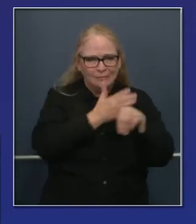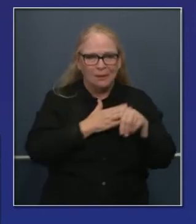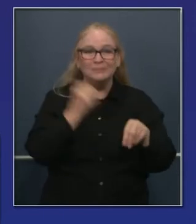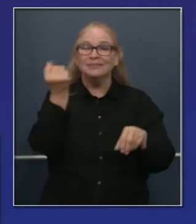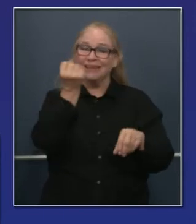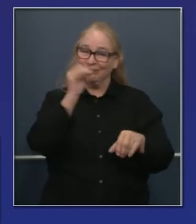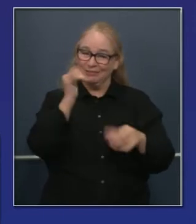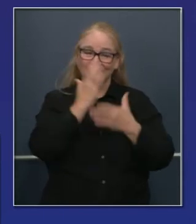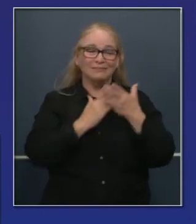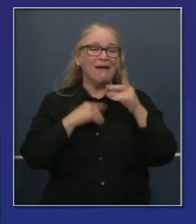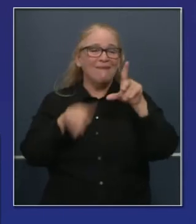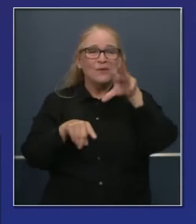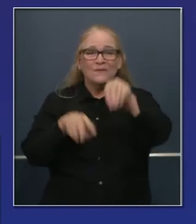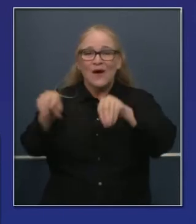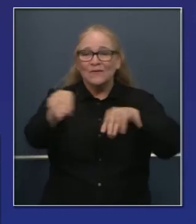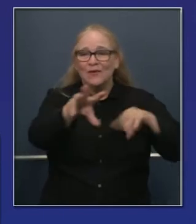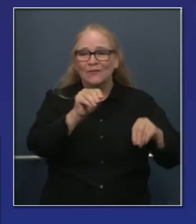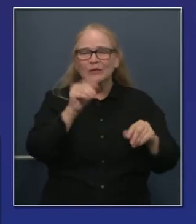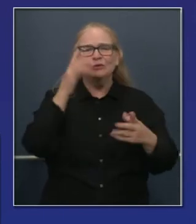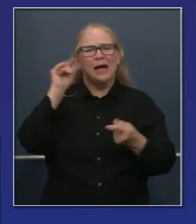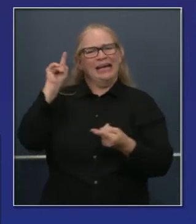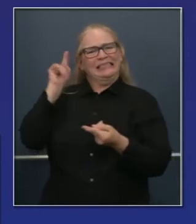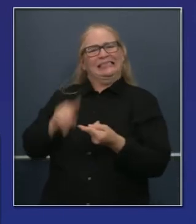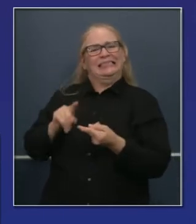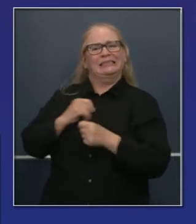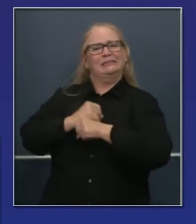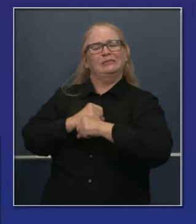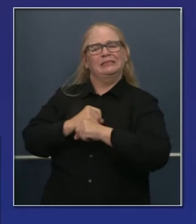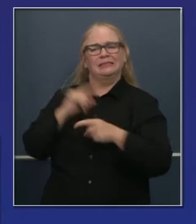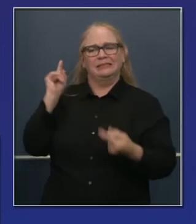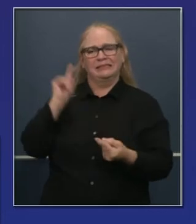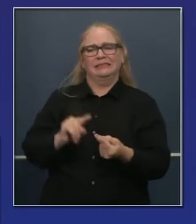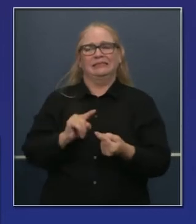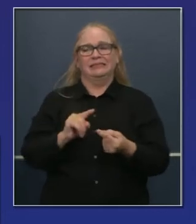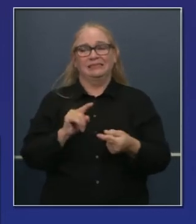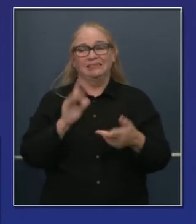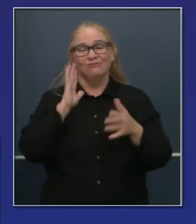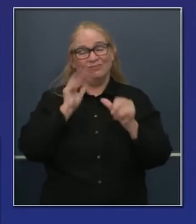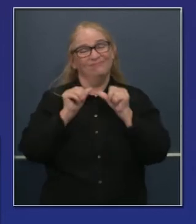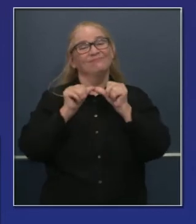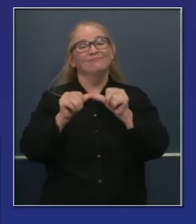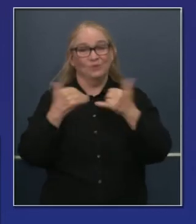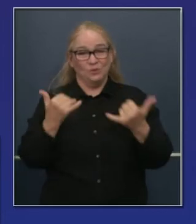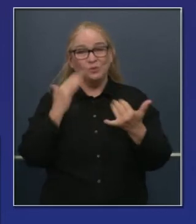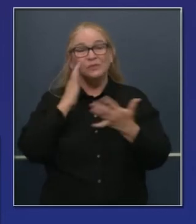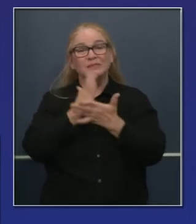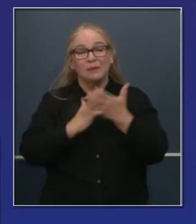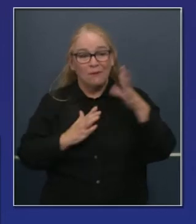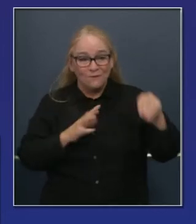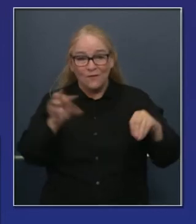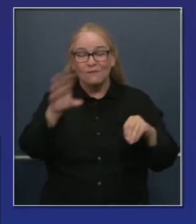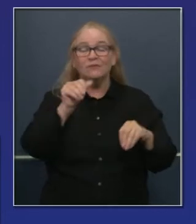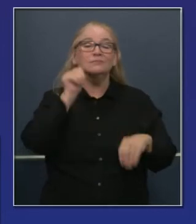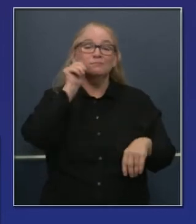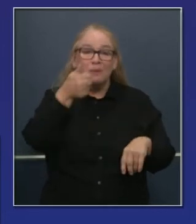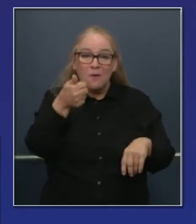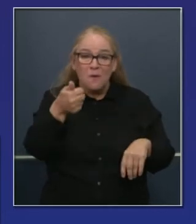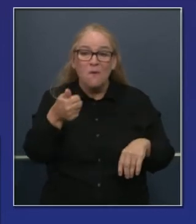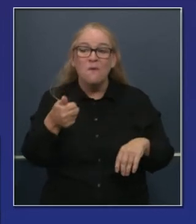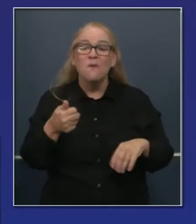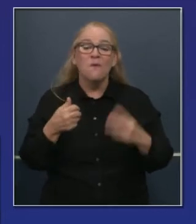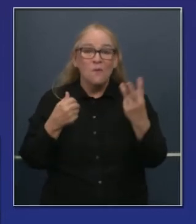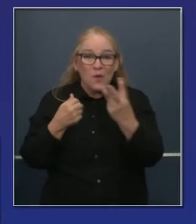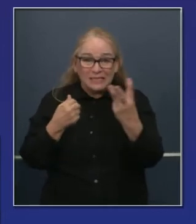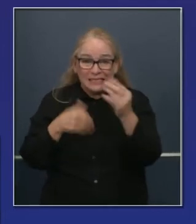fueron mitigados los problemas considerablemente el domingo pero es muy probable que éstos continúen hoy martes y